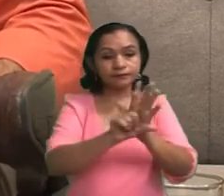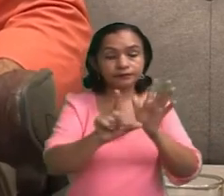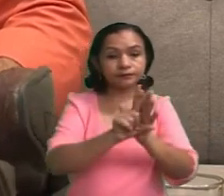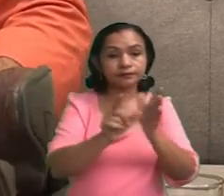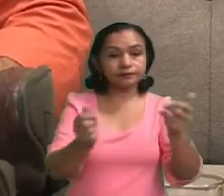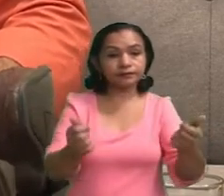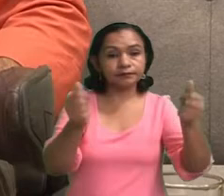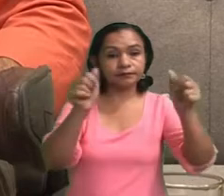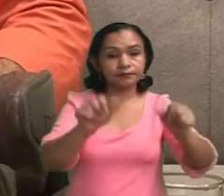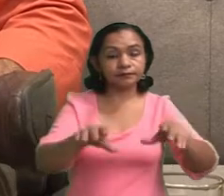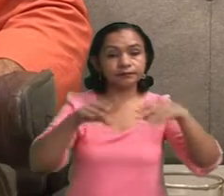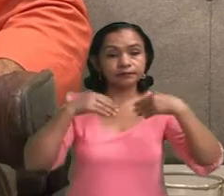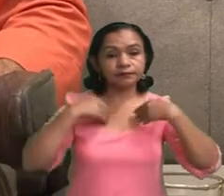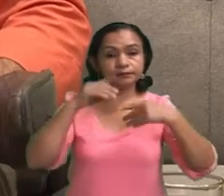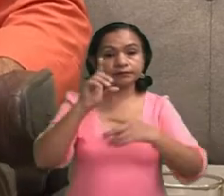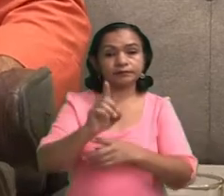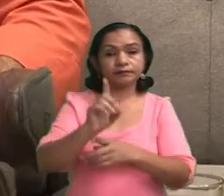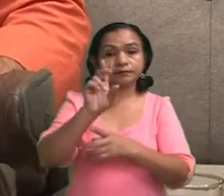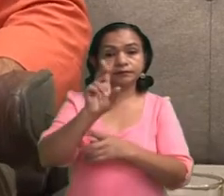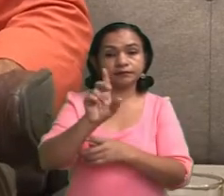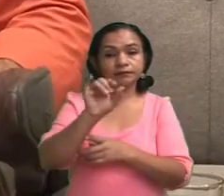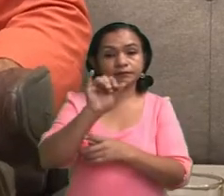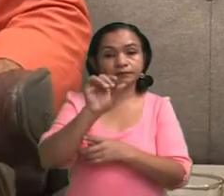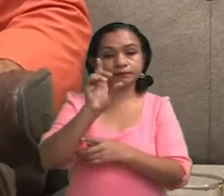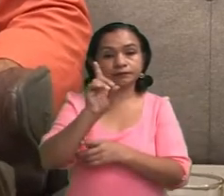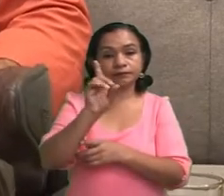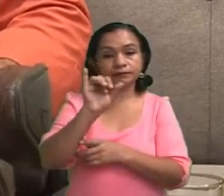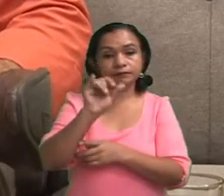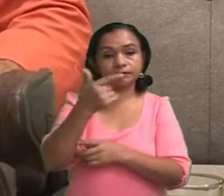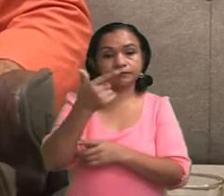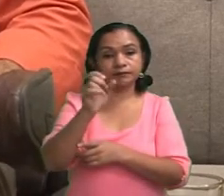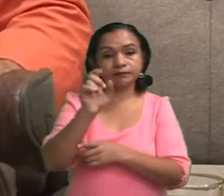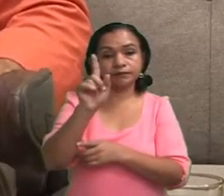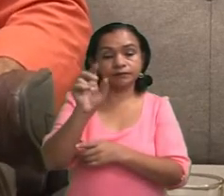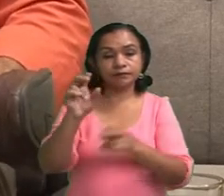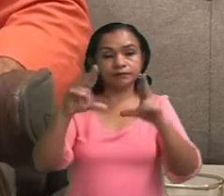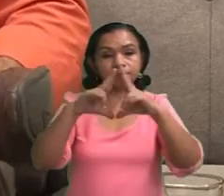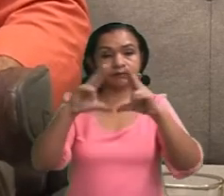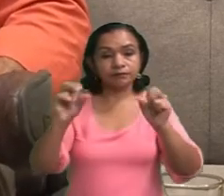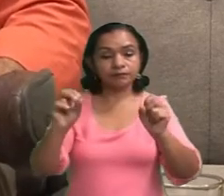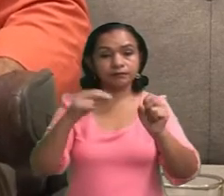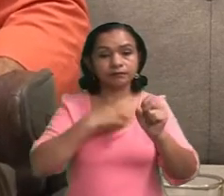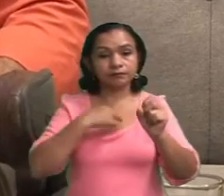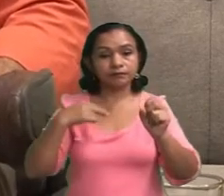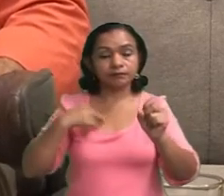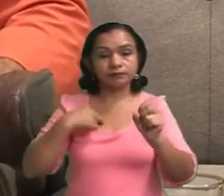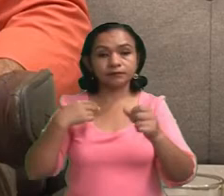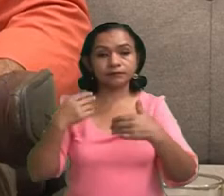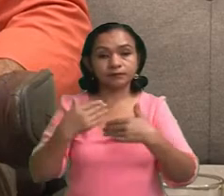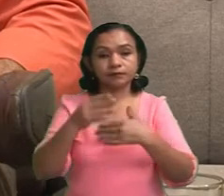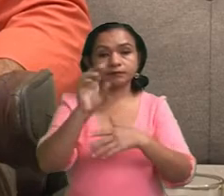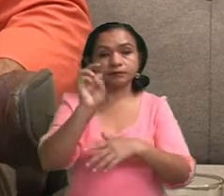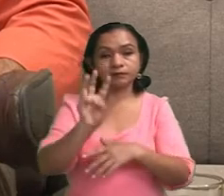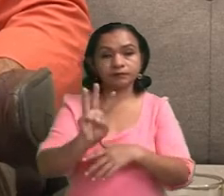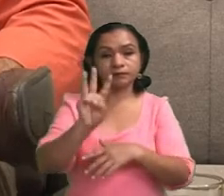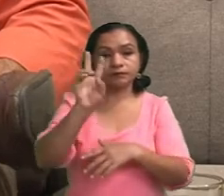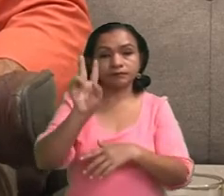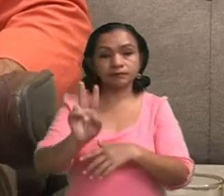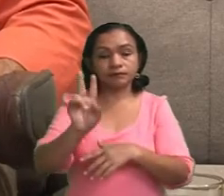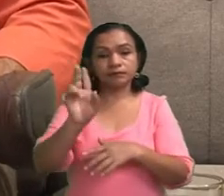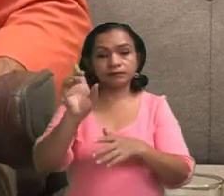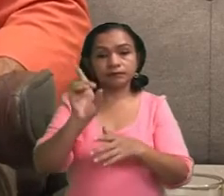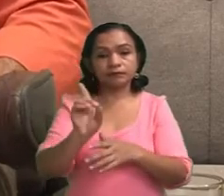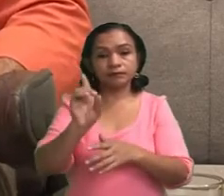digesto jurídico nicaragüense. En esa ley creadora del digesto se establecen 32